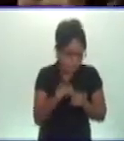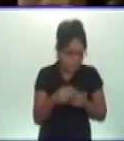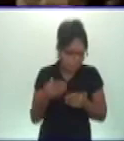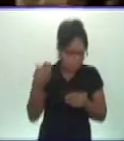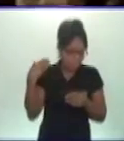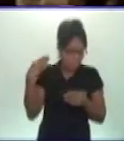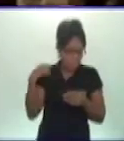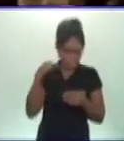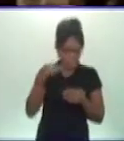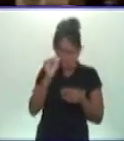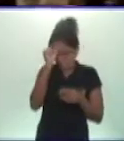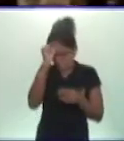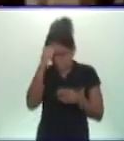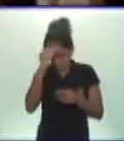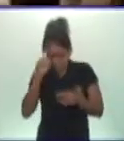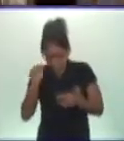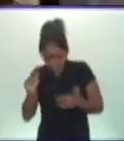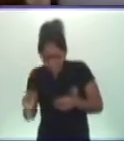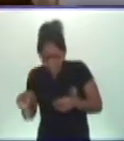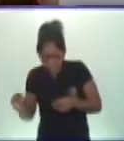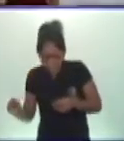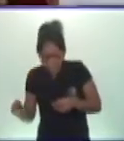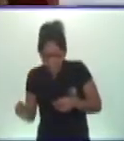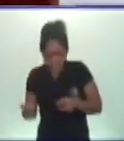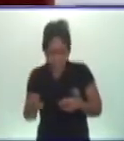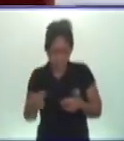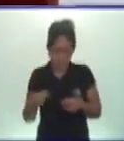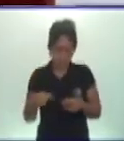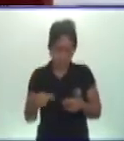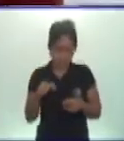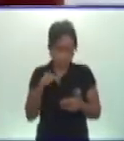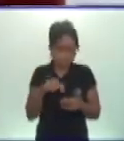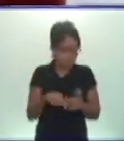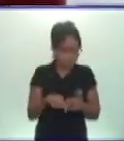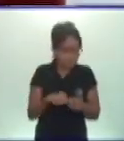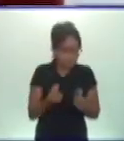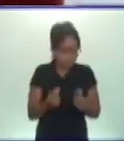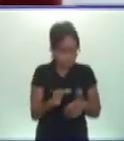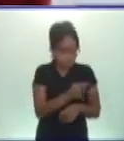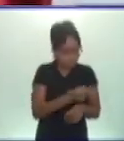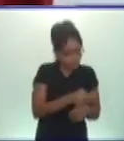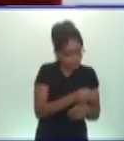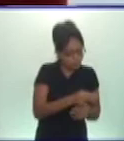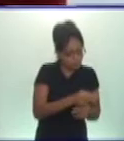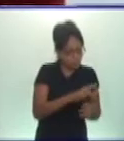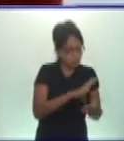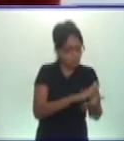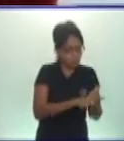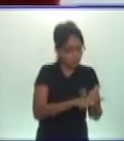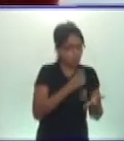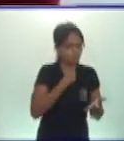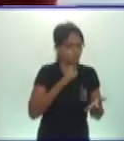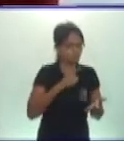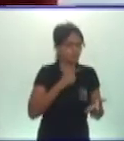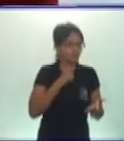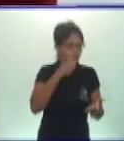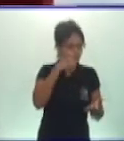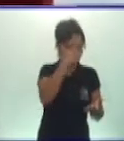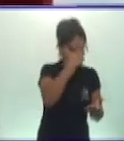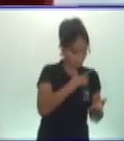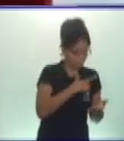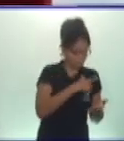etapa, en un punto intermedio de los actuales municipios de Melena del Sur y de Güines, que es la